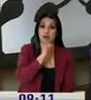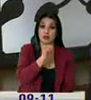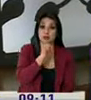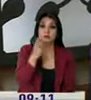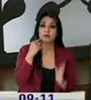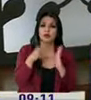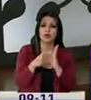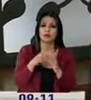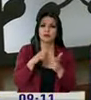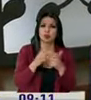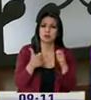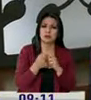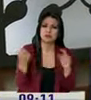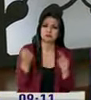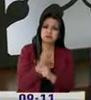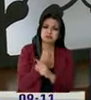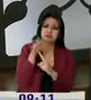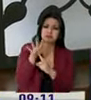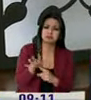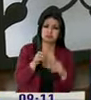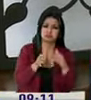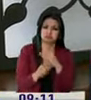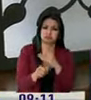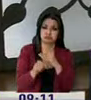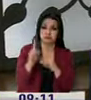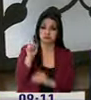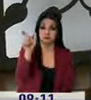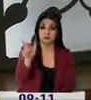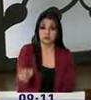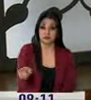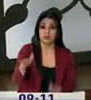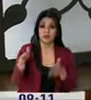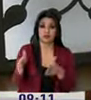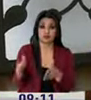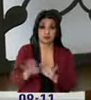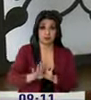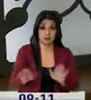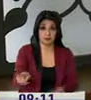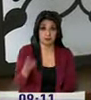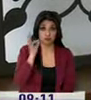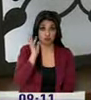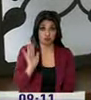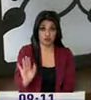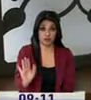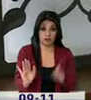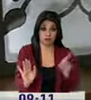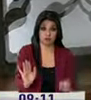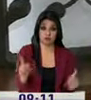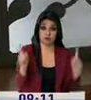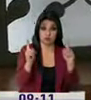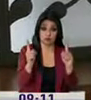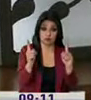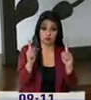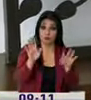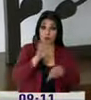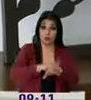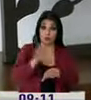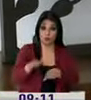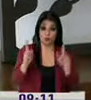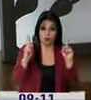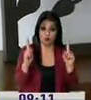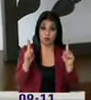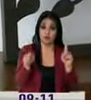las situaciones de violencia, desafortunadamente, no está implicado solamente el agresor y la víctima. Estoy hablando